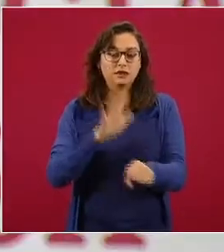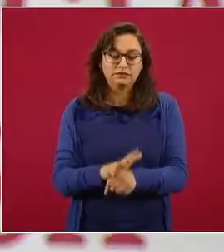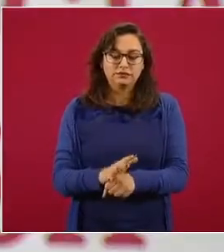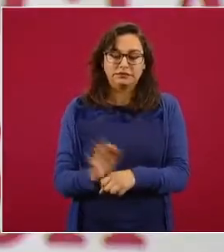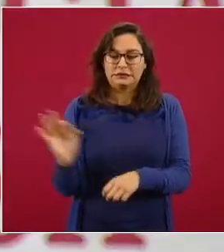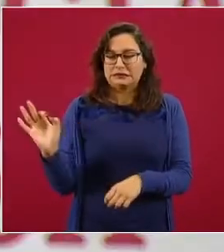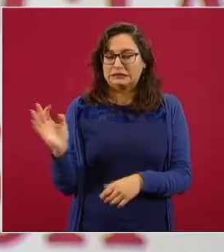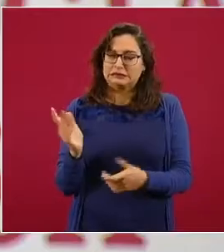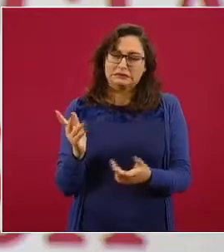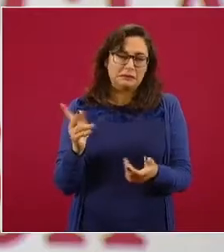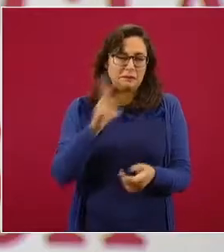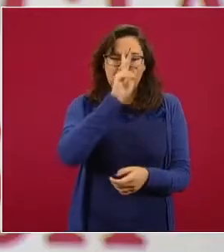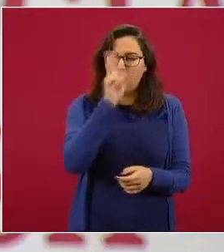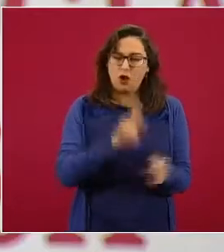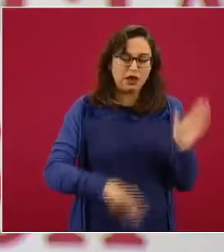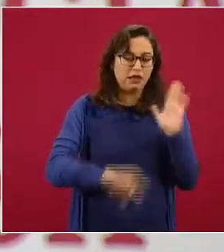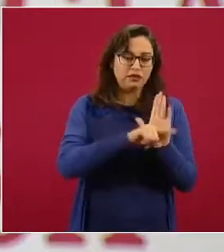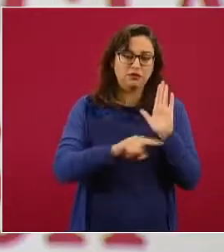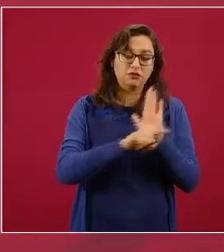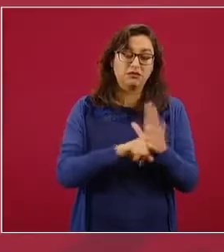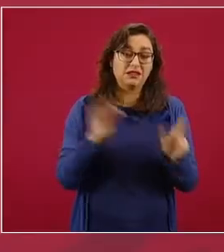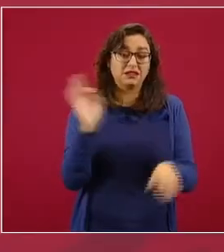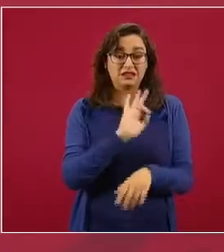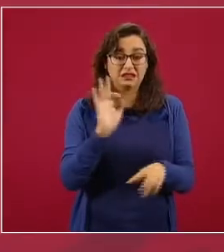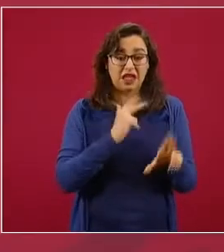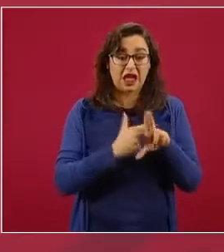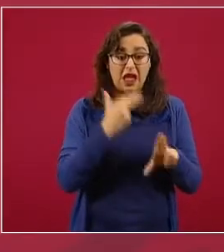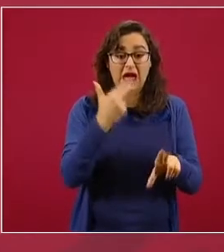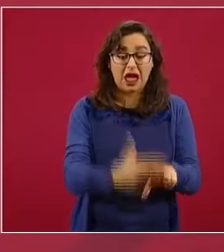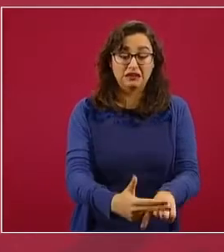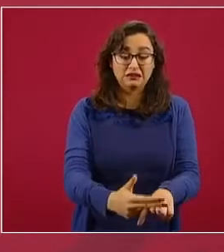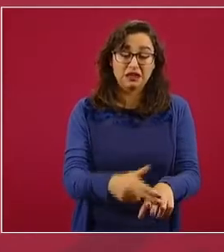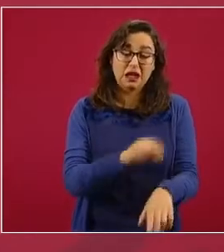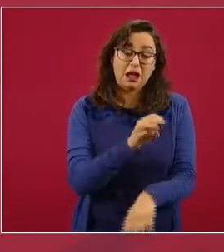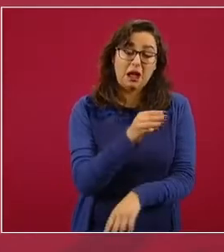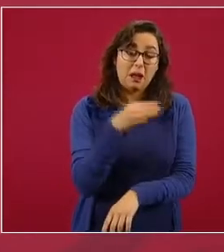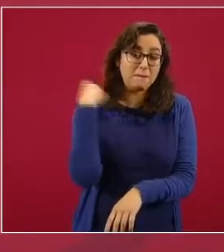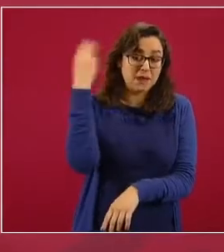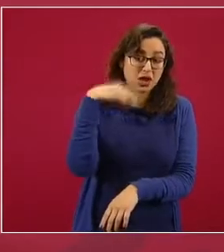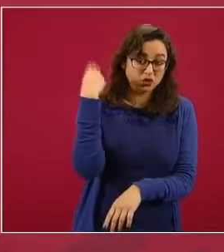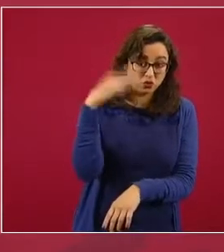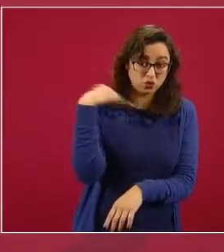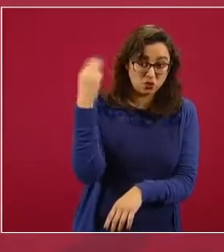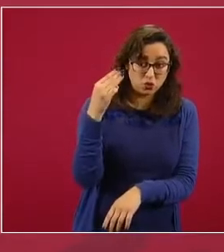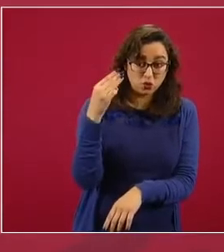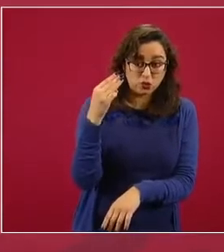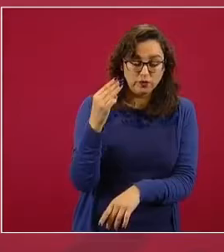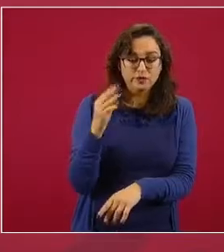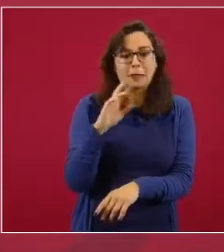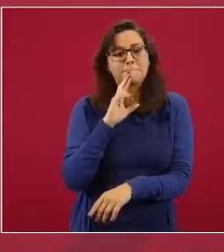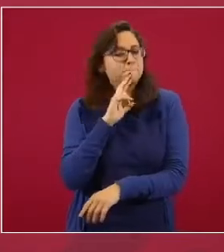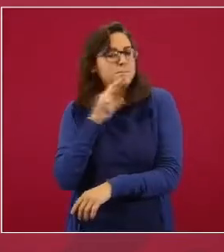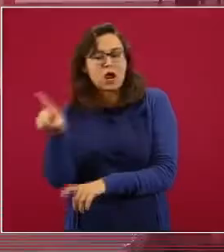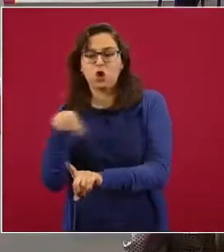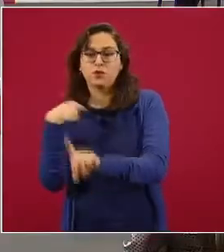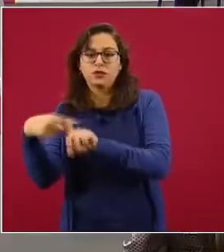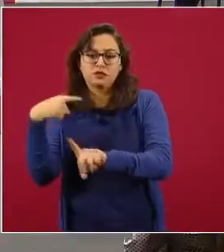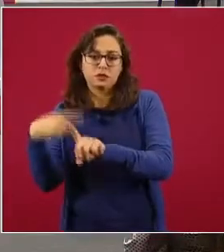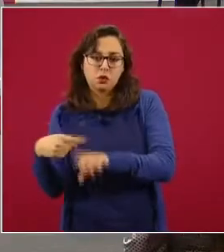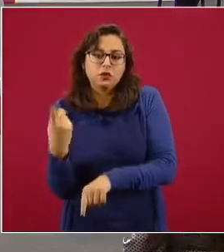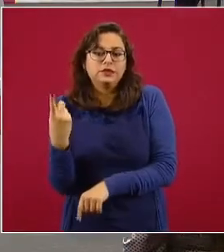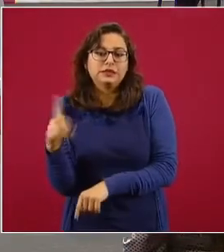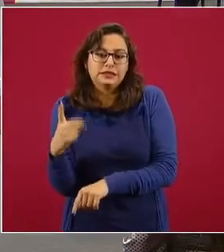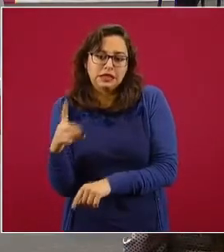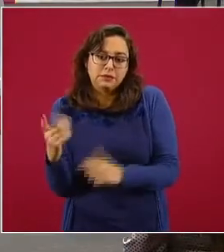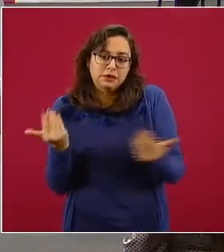¿Cuál es el mejor escenario? Que se tenga a fines de diciembre una vacuna que funcione. Eso mismo es lo que ha informado